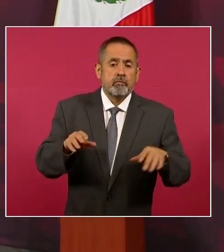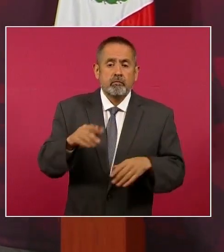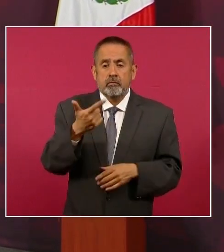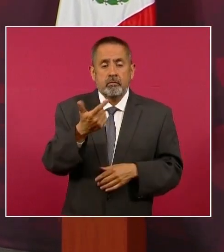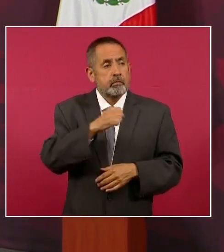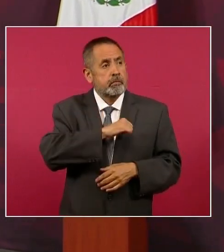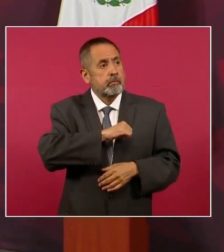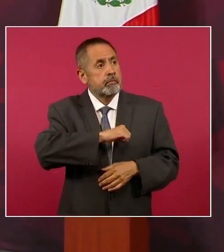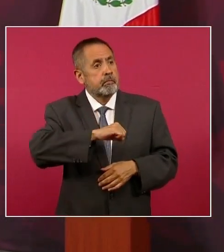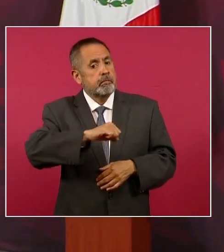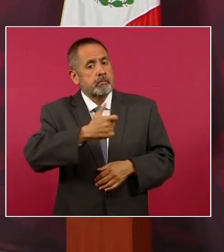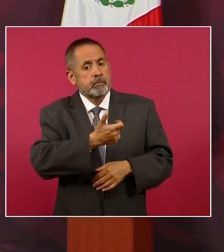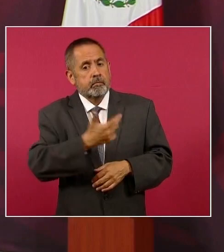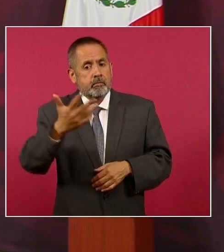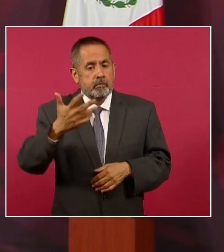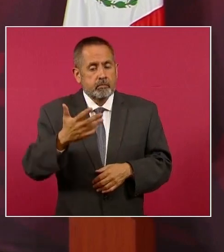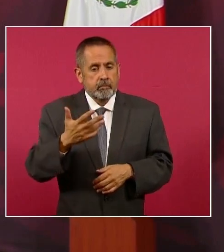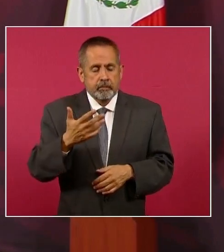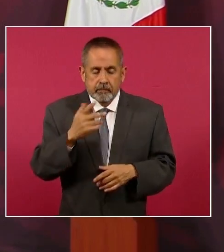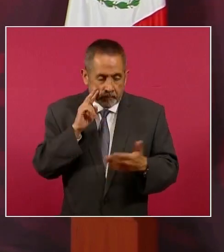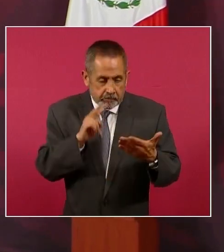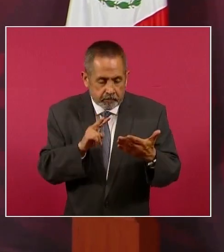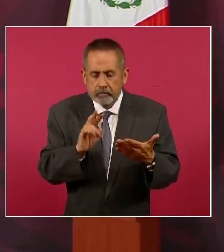inflación y es bueno